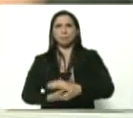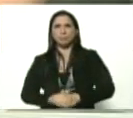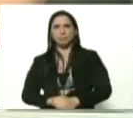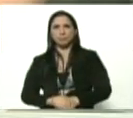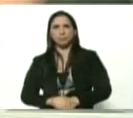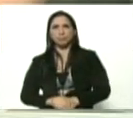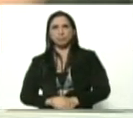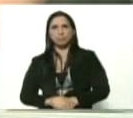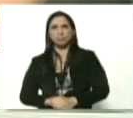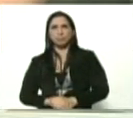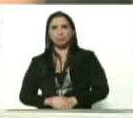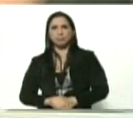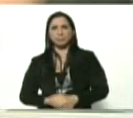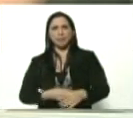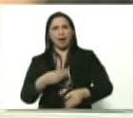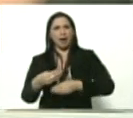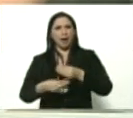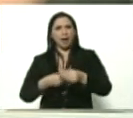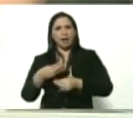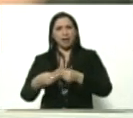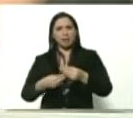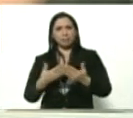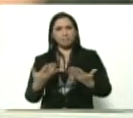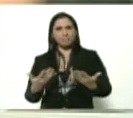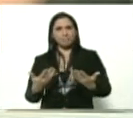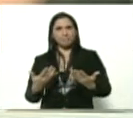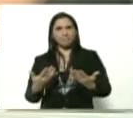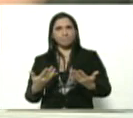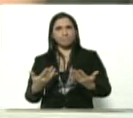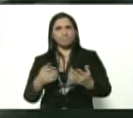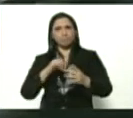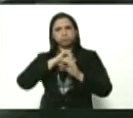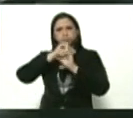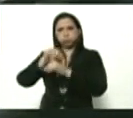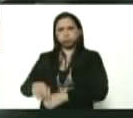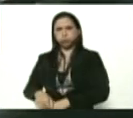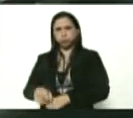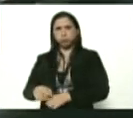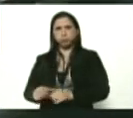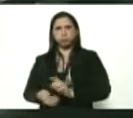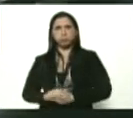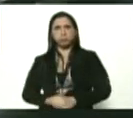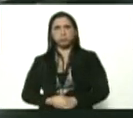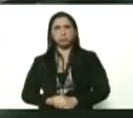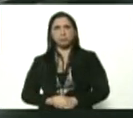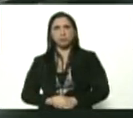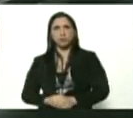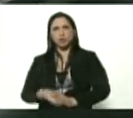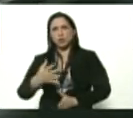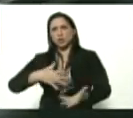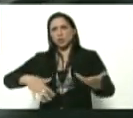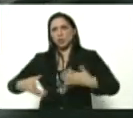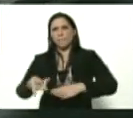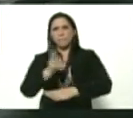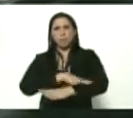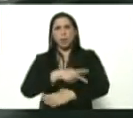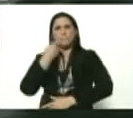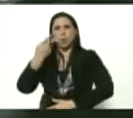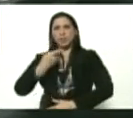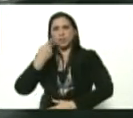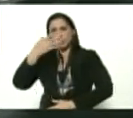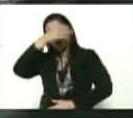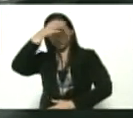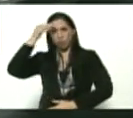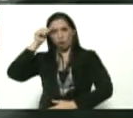detrás de otro. Que han llevado a la derrota, a la hecatombe de la política de Donald Trump